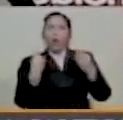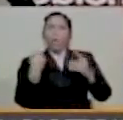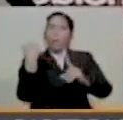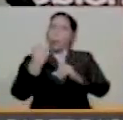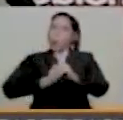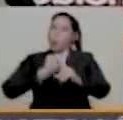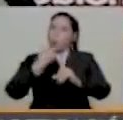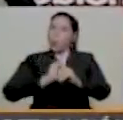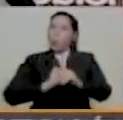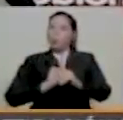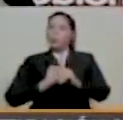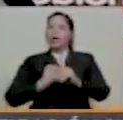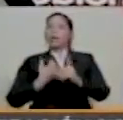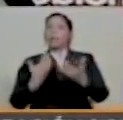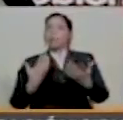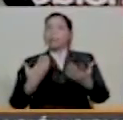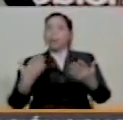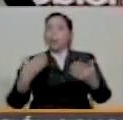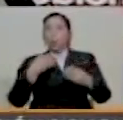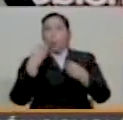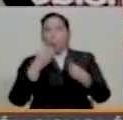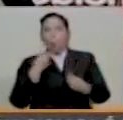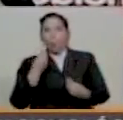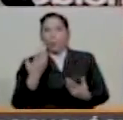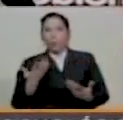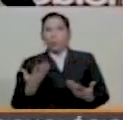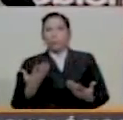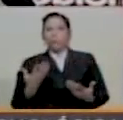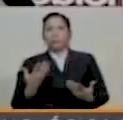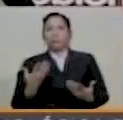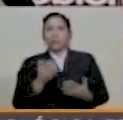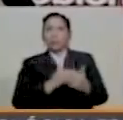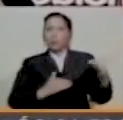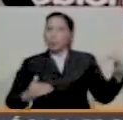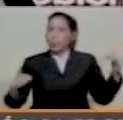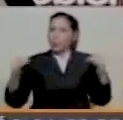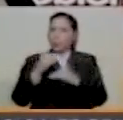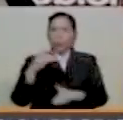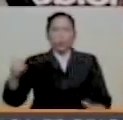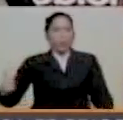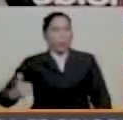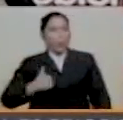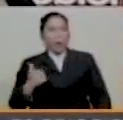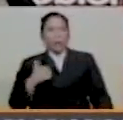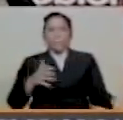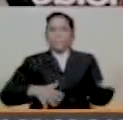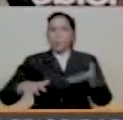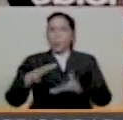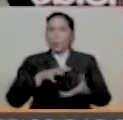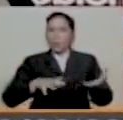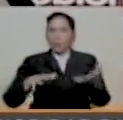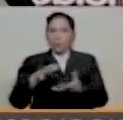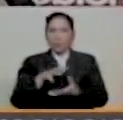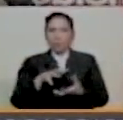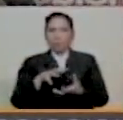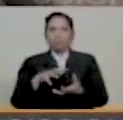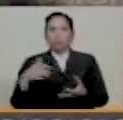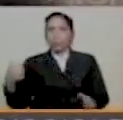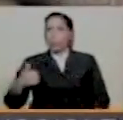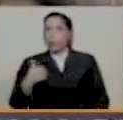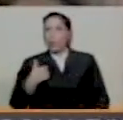una juventud que se sobrepone a cualquier obstáculo y a cualquier